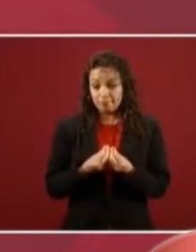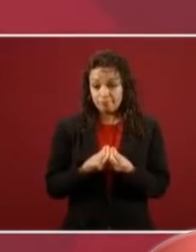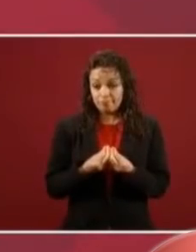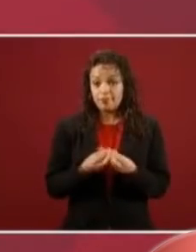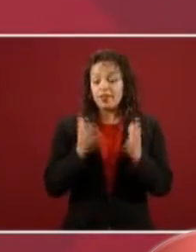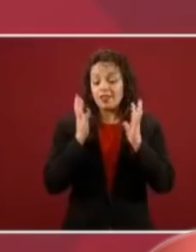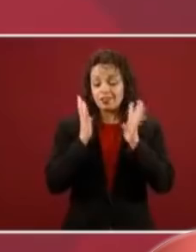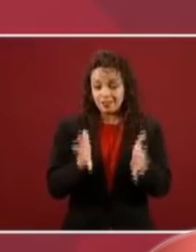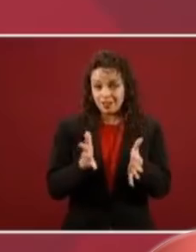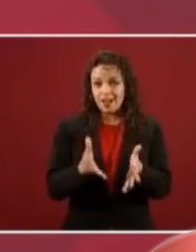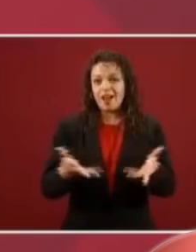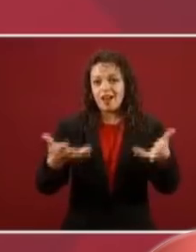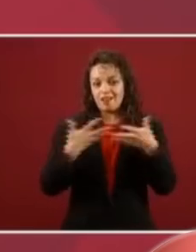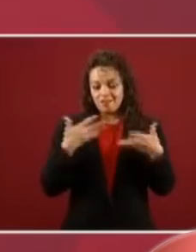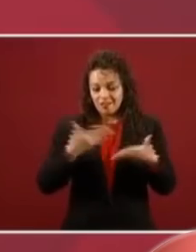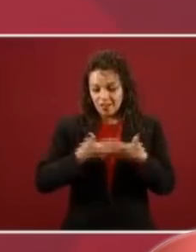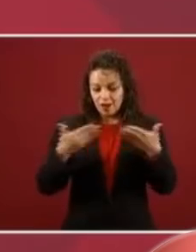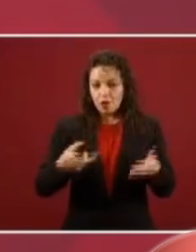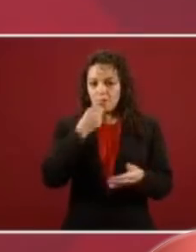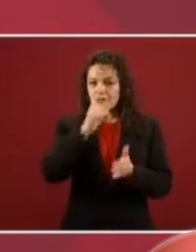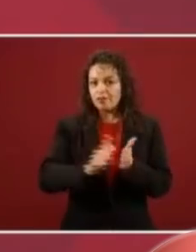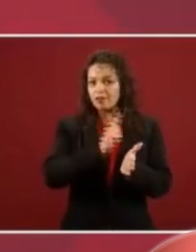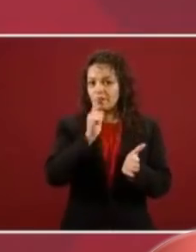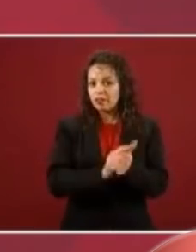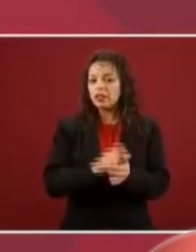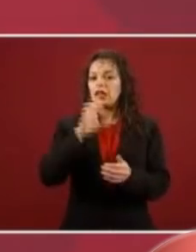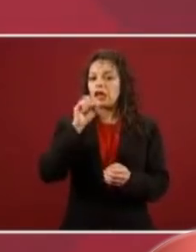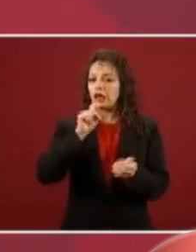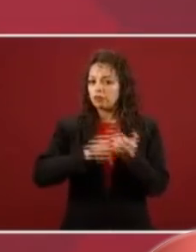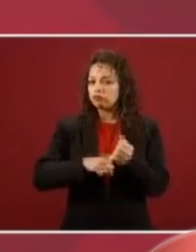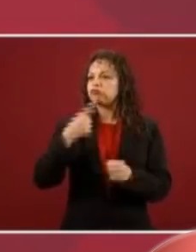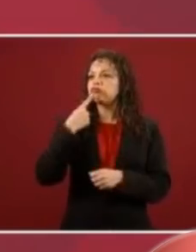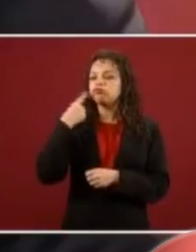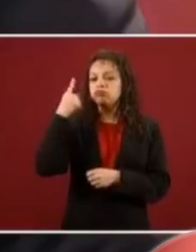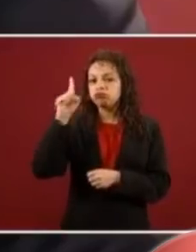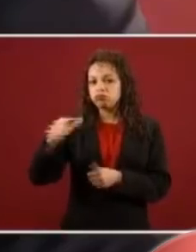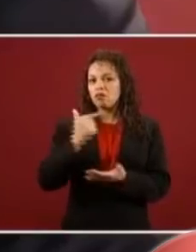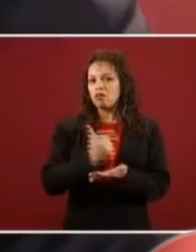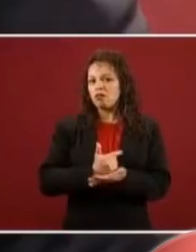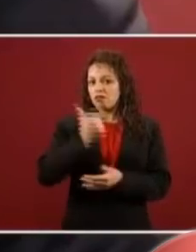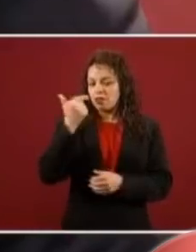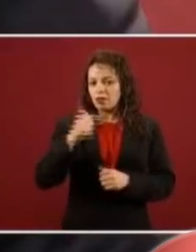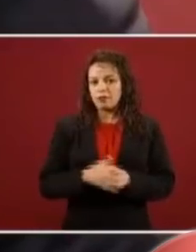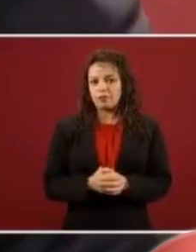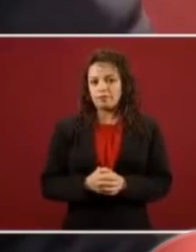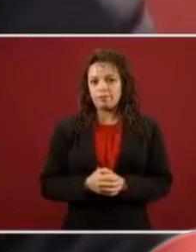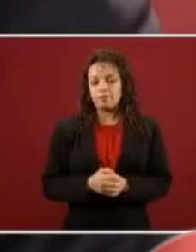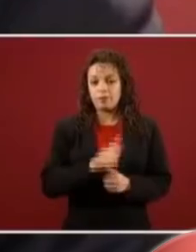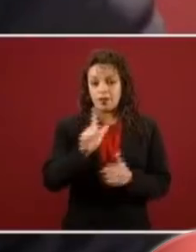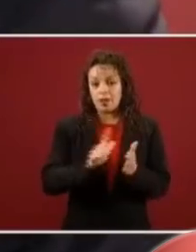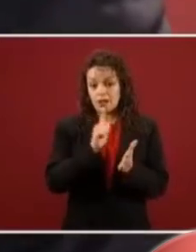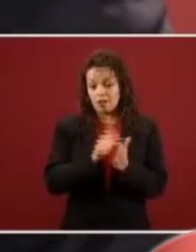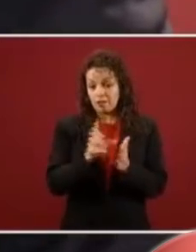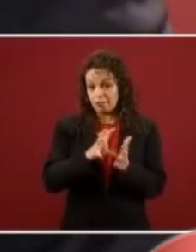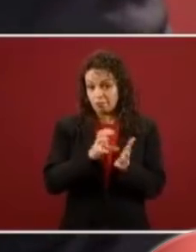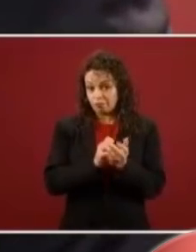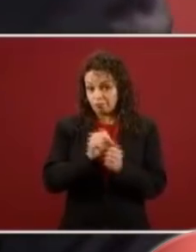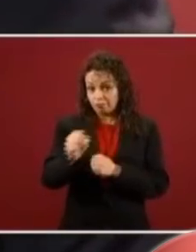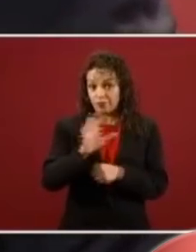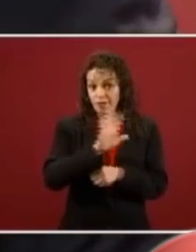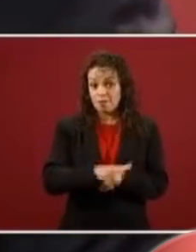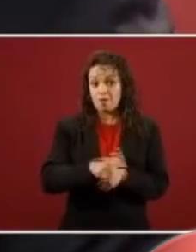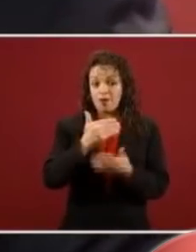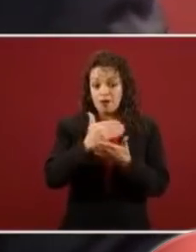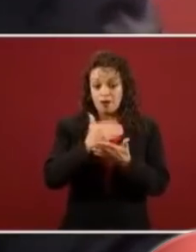ya es delito grave. Entonces, no hace falta una gran reforma política electoral. Lo que hace falta